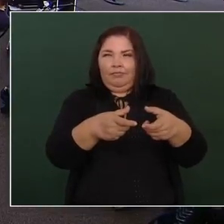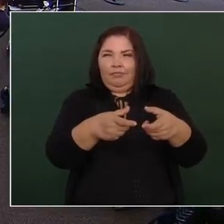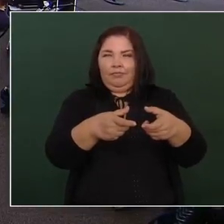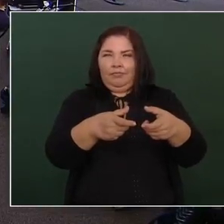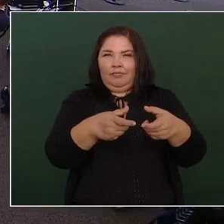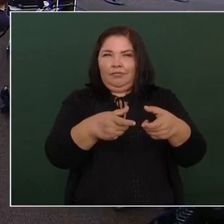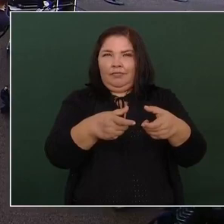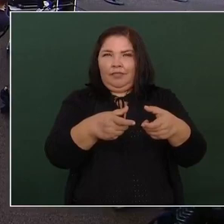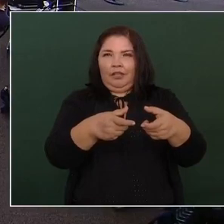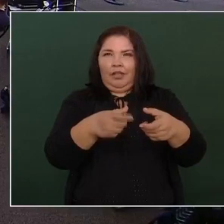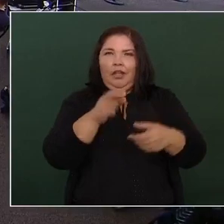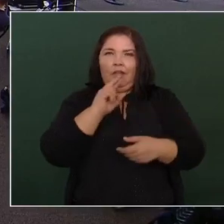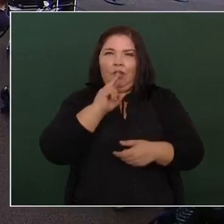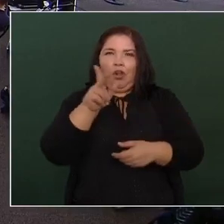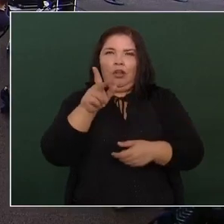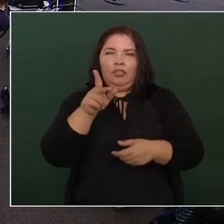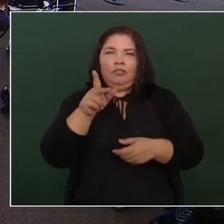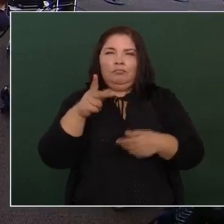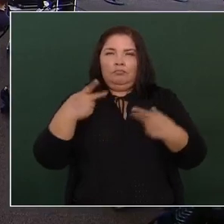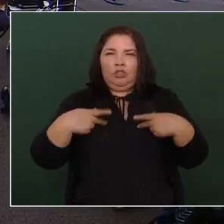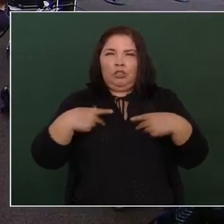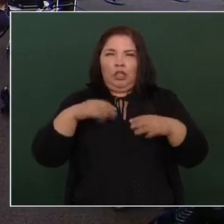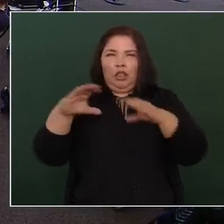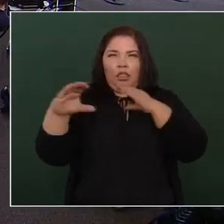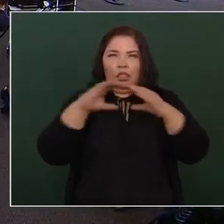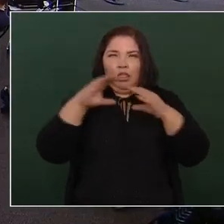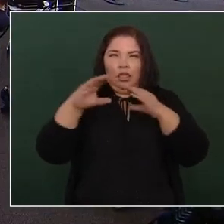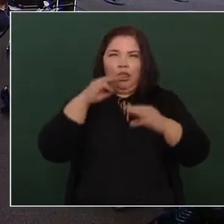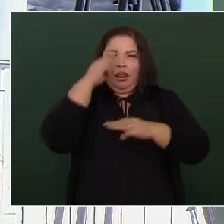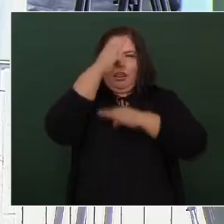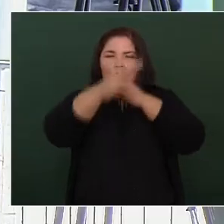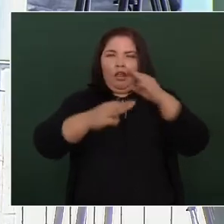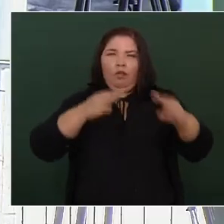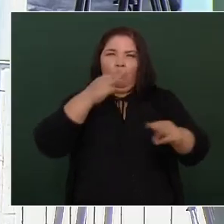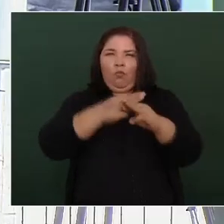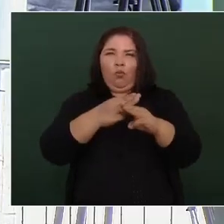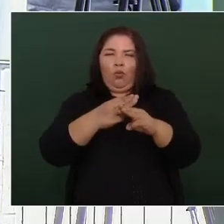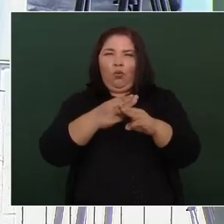a los mejores periodistas del mundo.